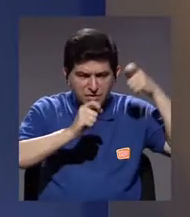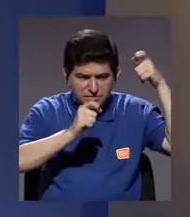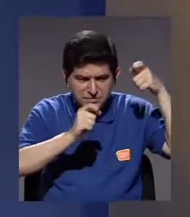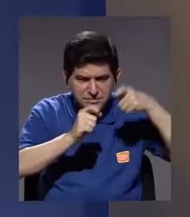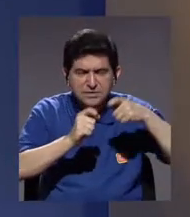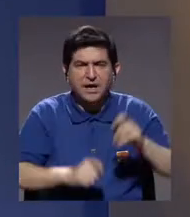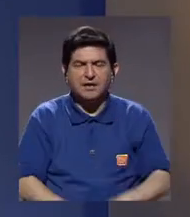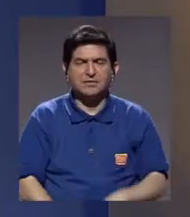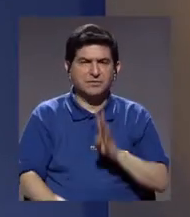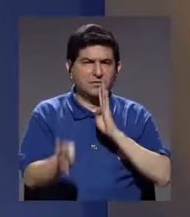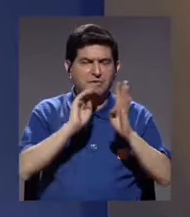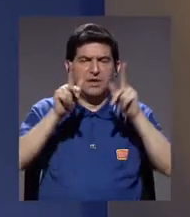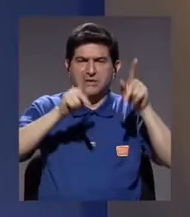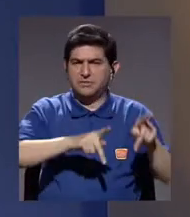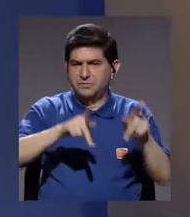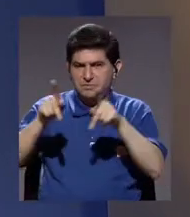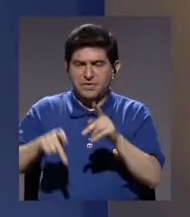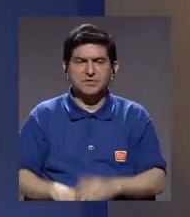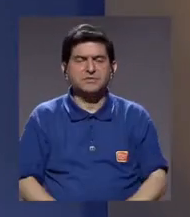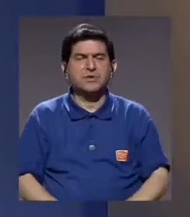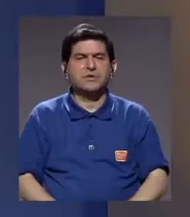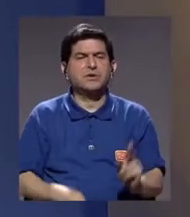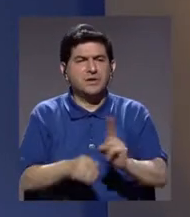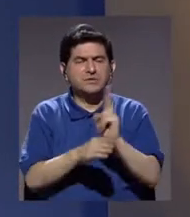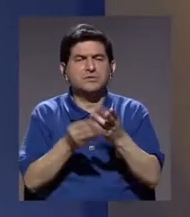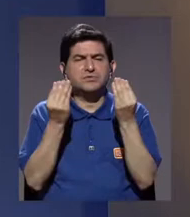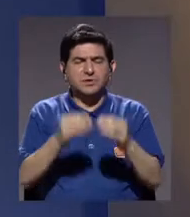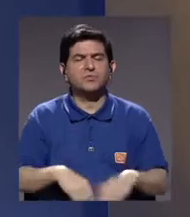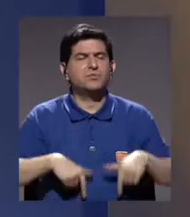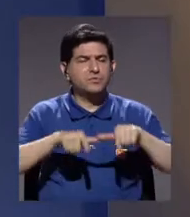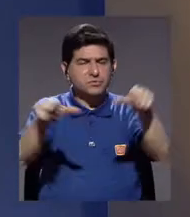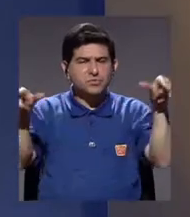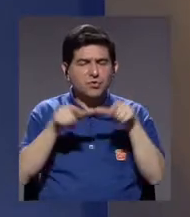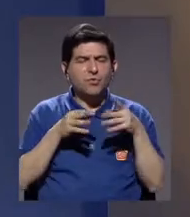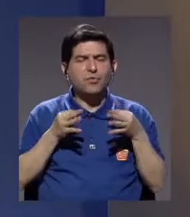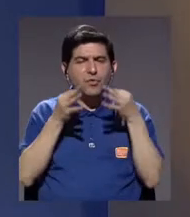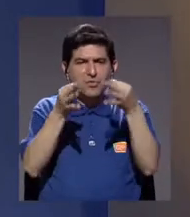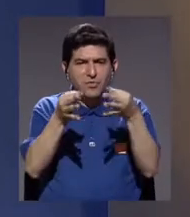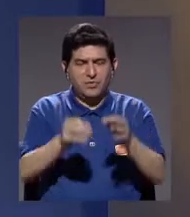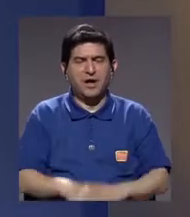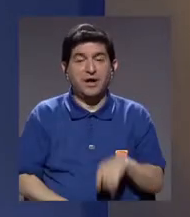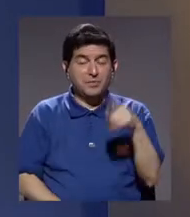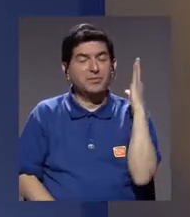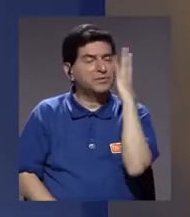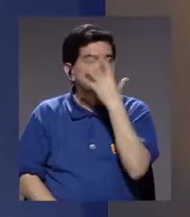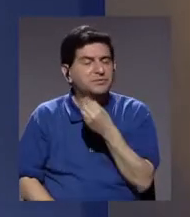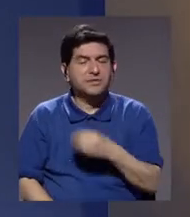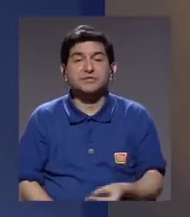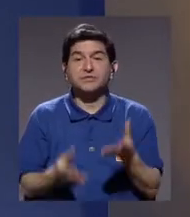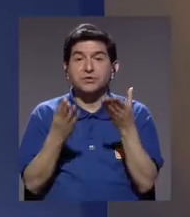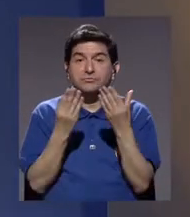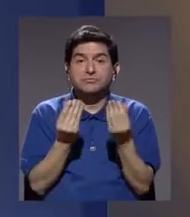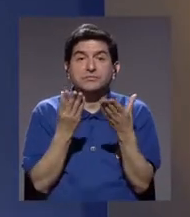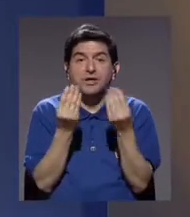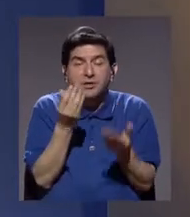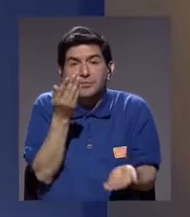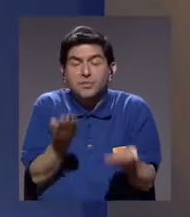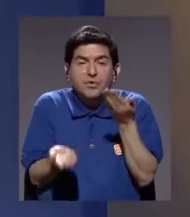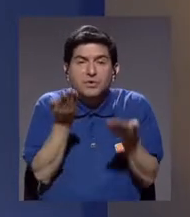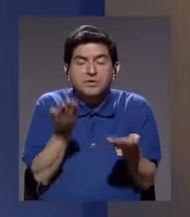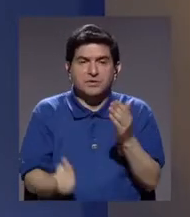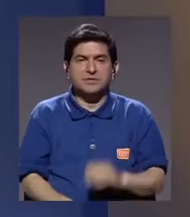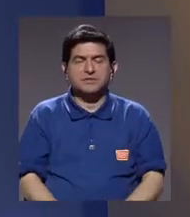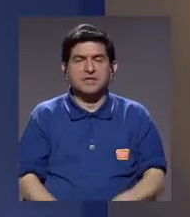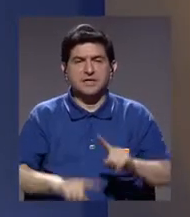momento determinado que conversaba con personas que lo utilizan mucho como destino turístico porque es hermoso, sí. Los temores